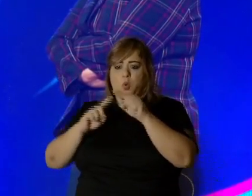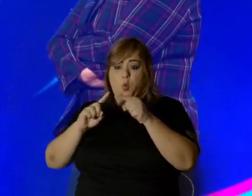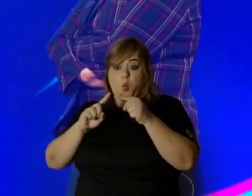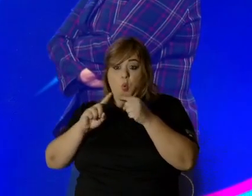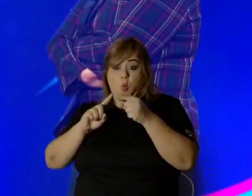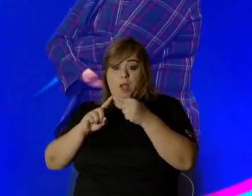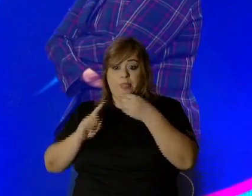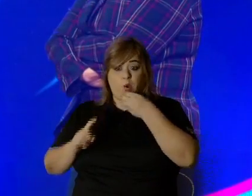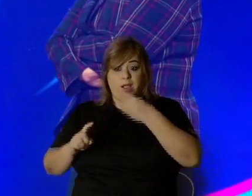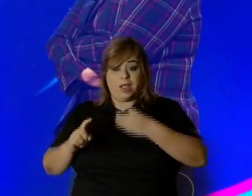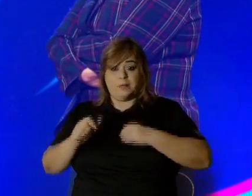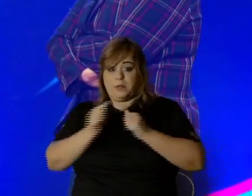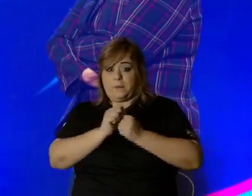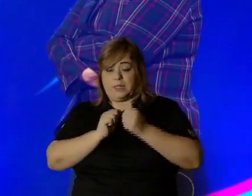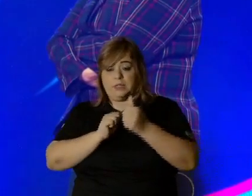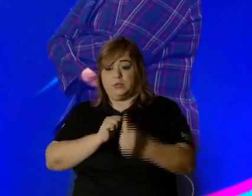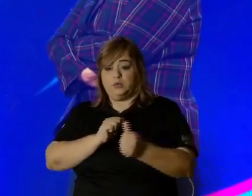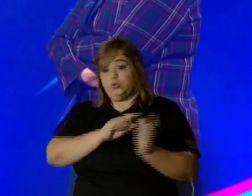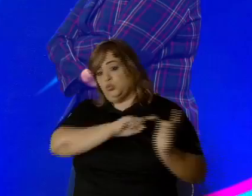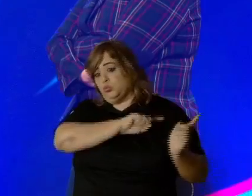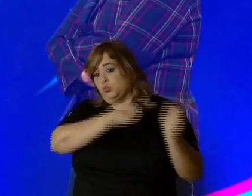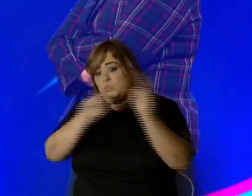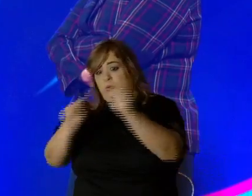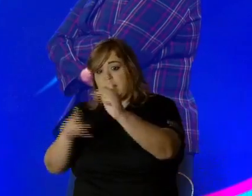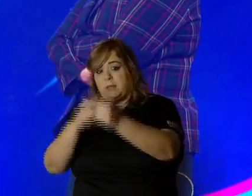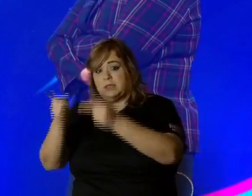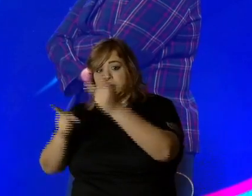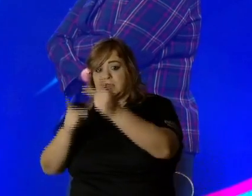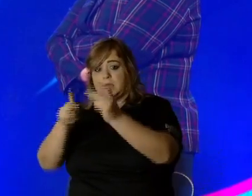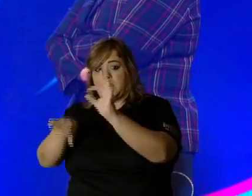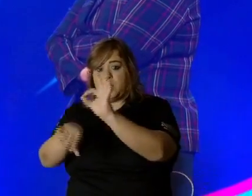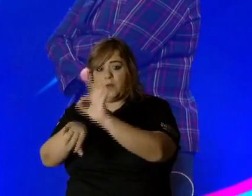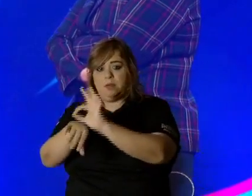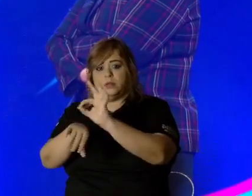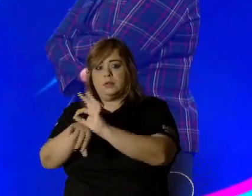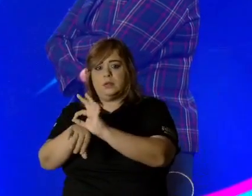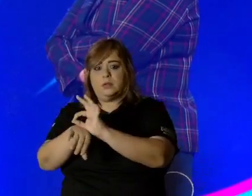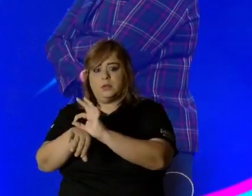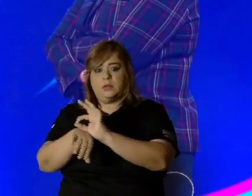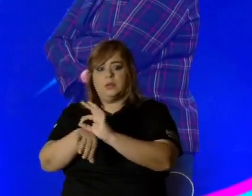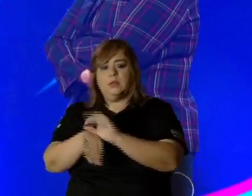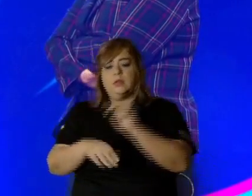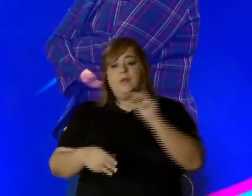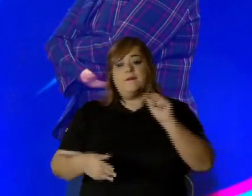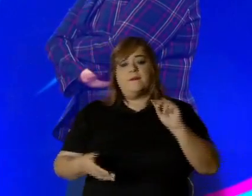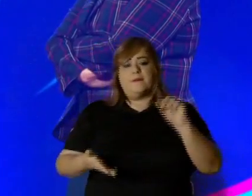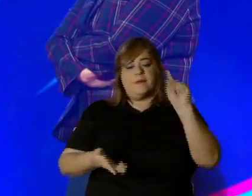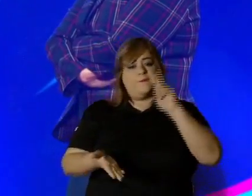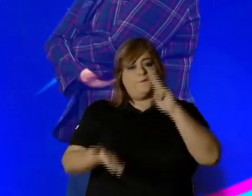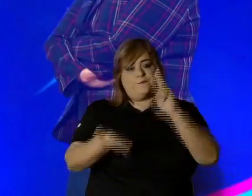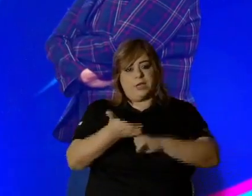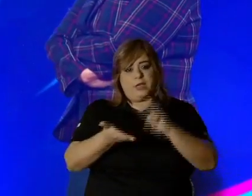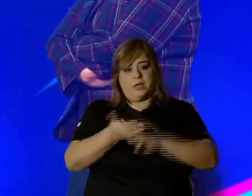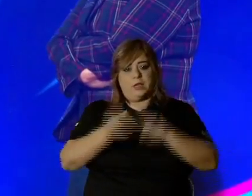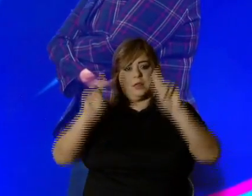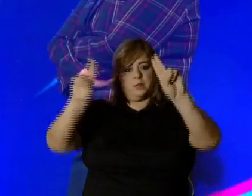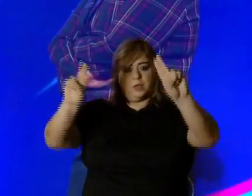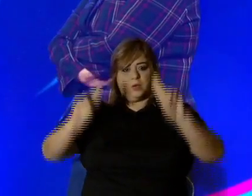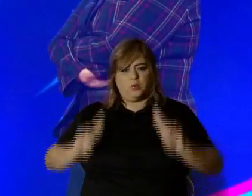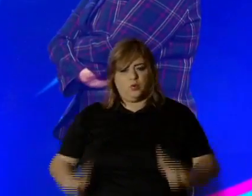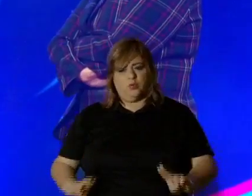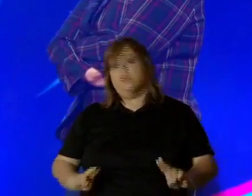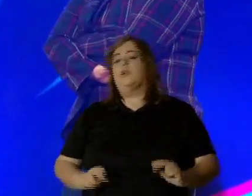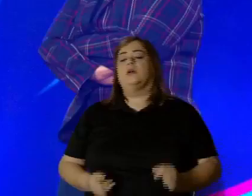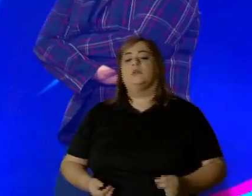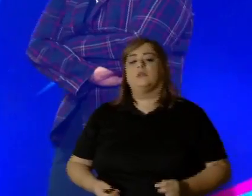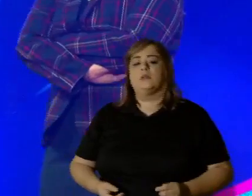Navidades, tú vayas a mi oficina y firmes un contrato. Y yo dije, oh my